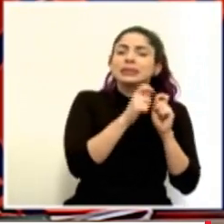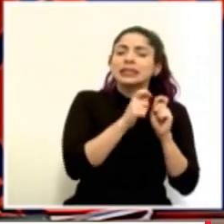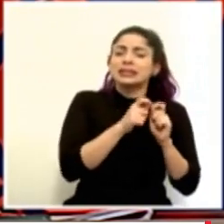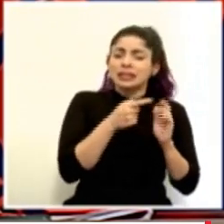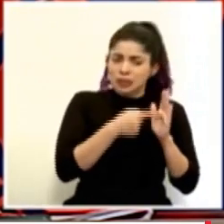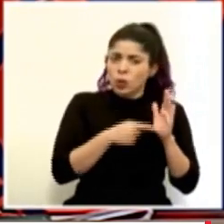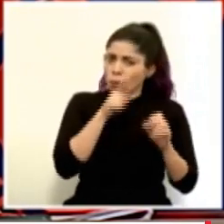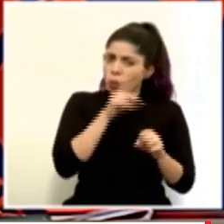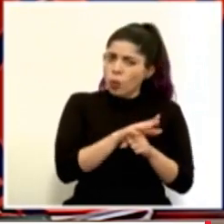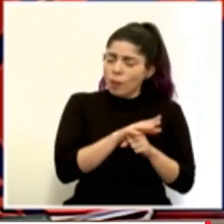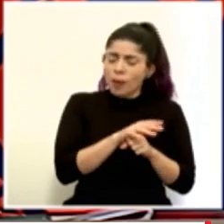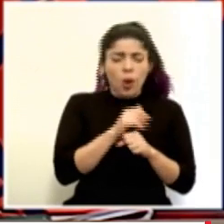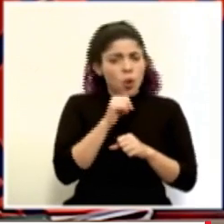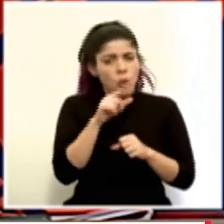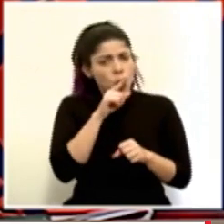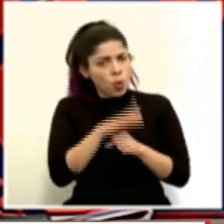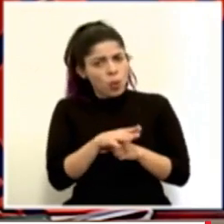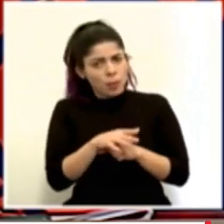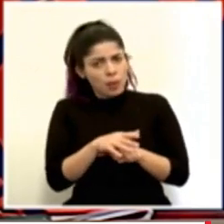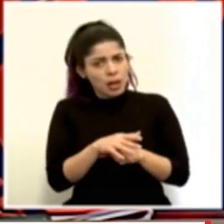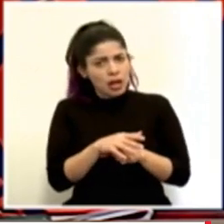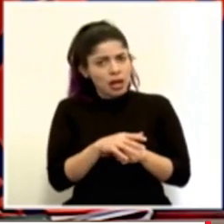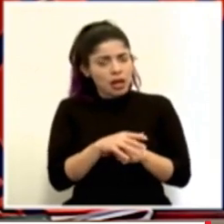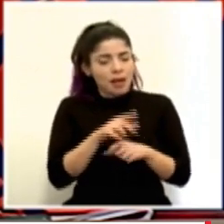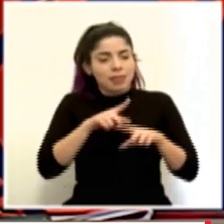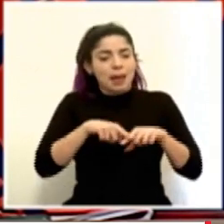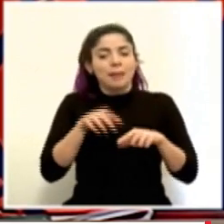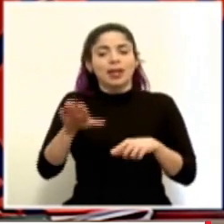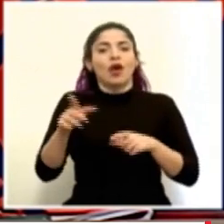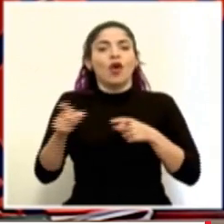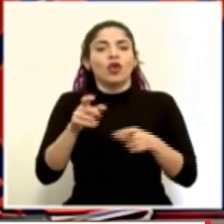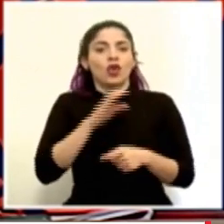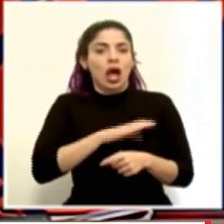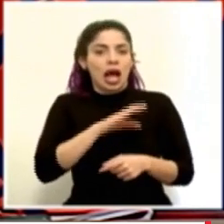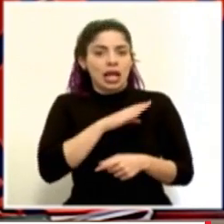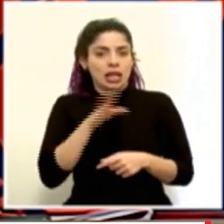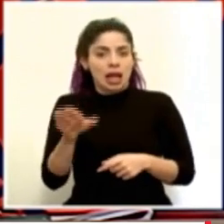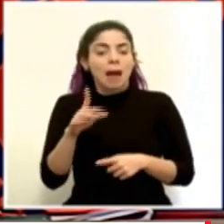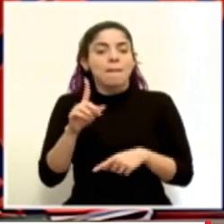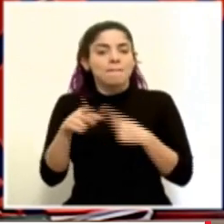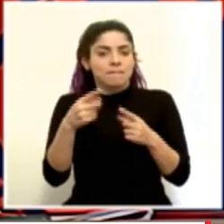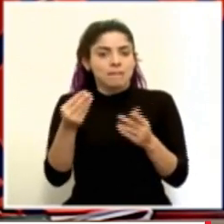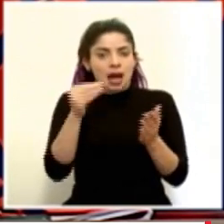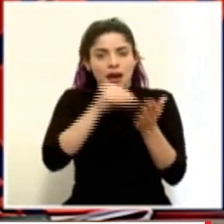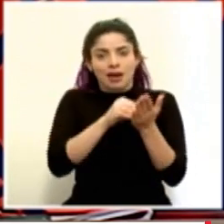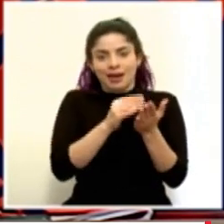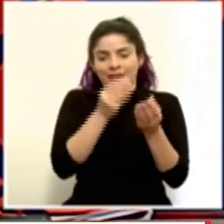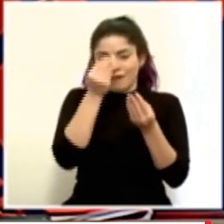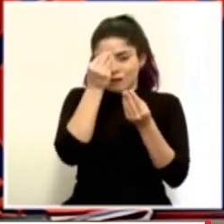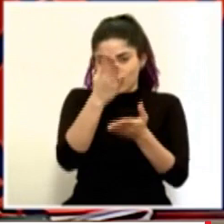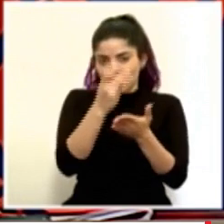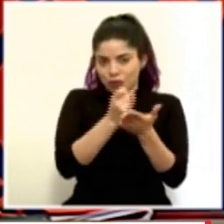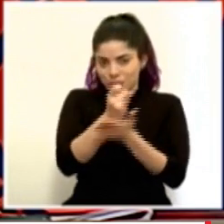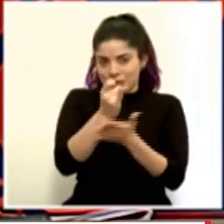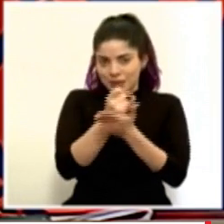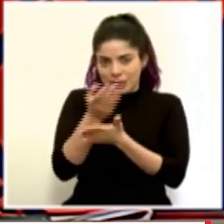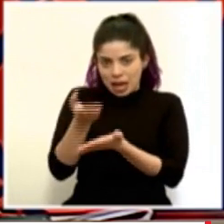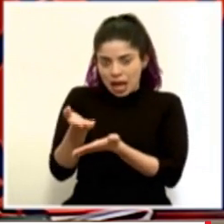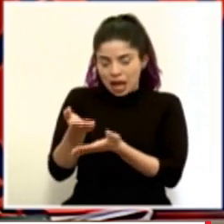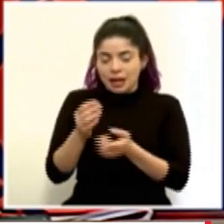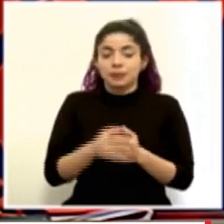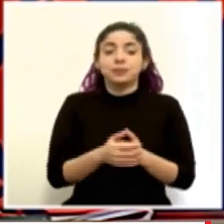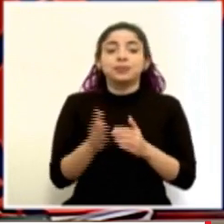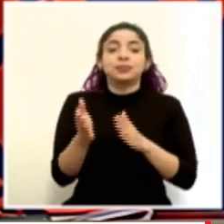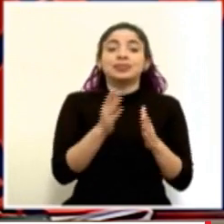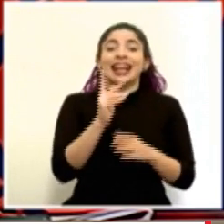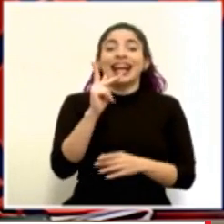especificaciones cumplen o no cumplen. Eso ya es un tema de control de calidad y eso va a salir en el informe de la investigación. Con respecto